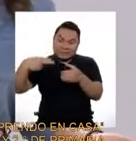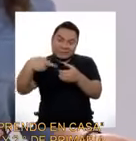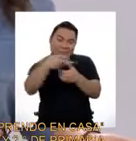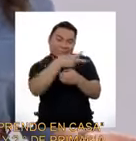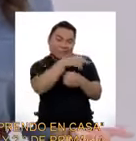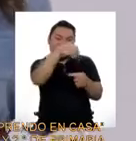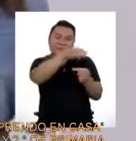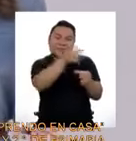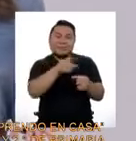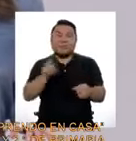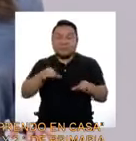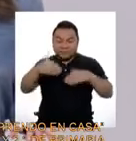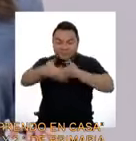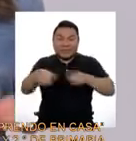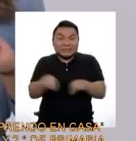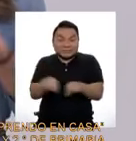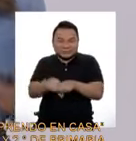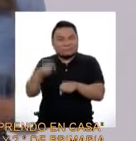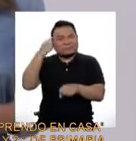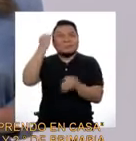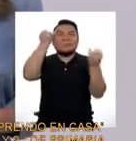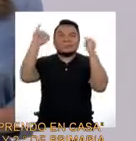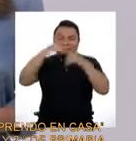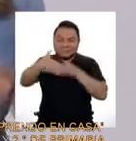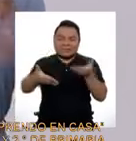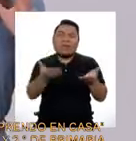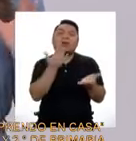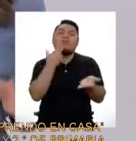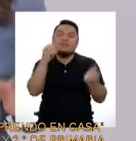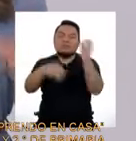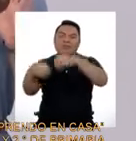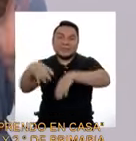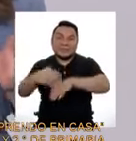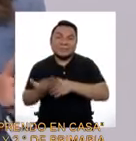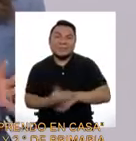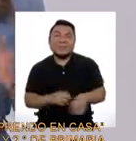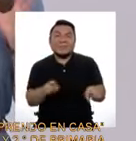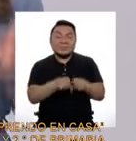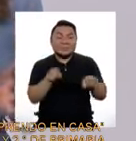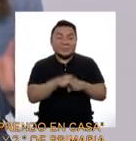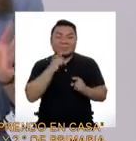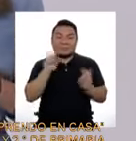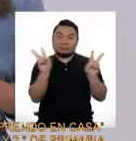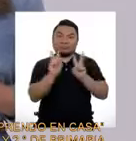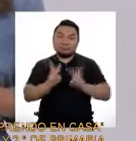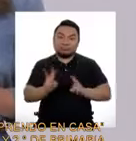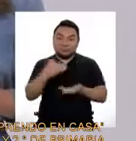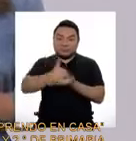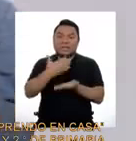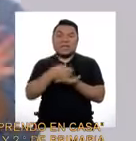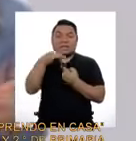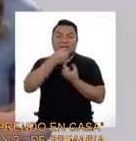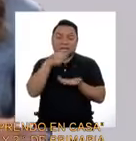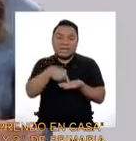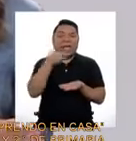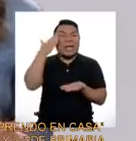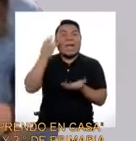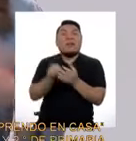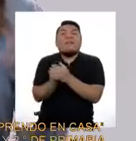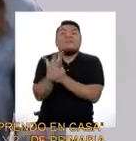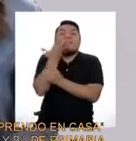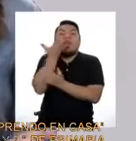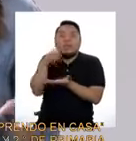de zapatos puede servir para guardar nuestros colores. Las cáscaras de verduras nos pueden servir para hacer abono. Una buena